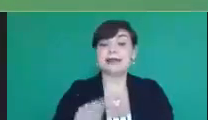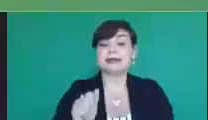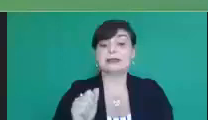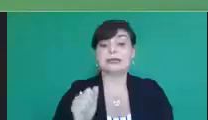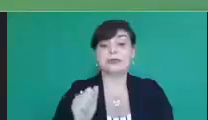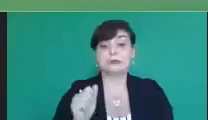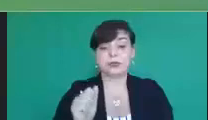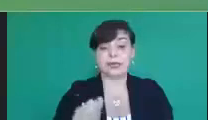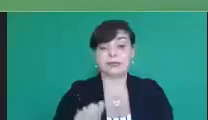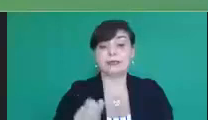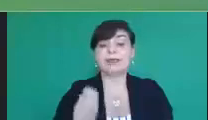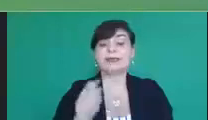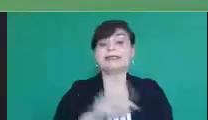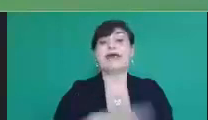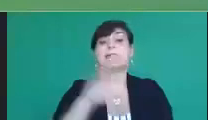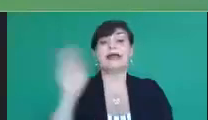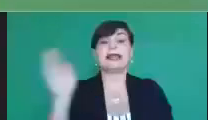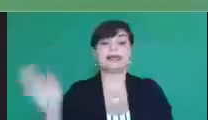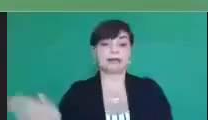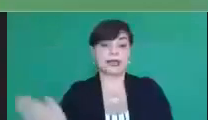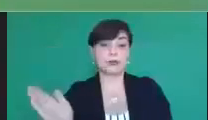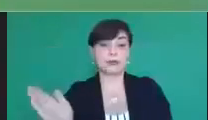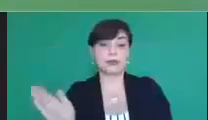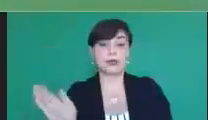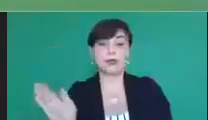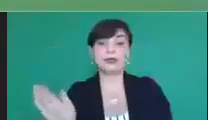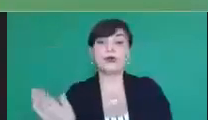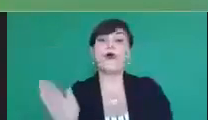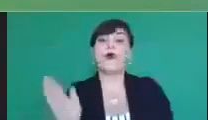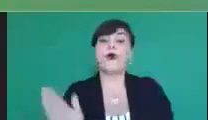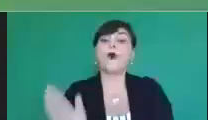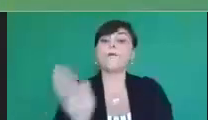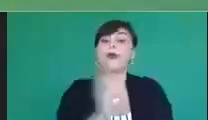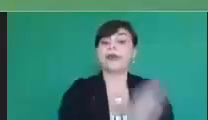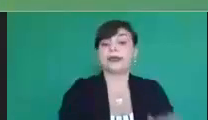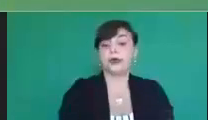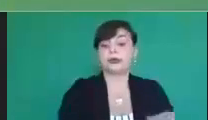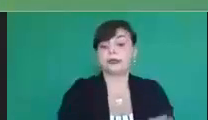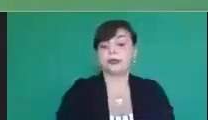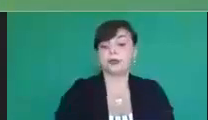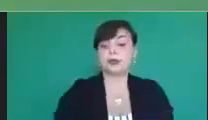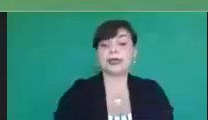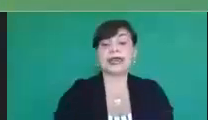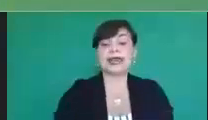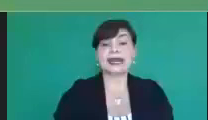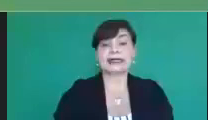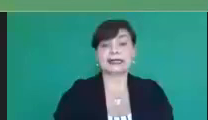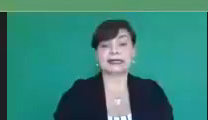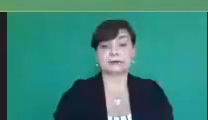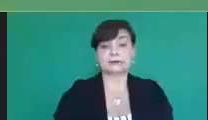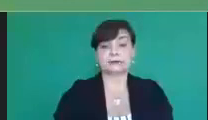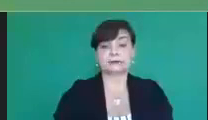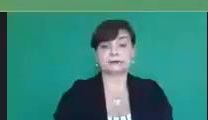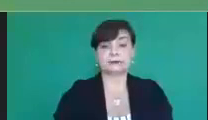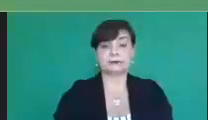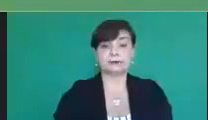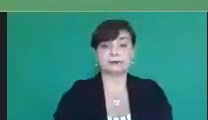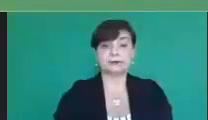realmente importante, ya sea para liberar el producto o para que continúe retenido.